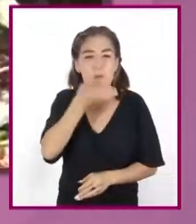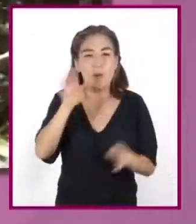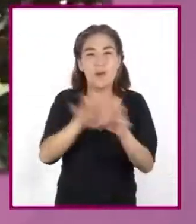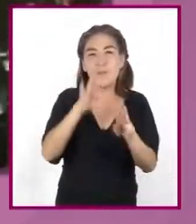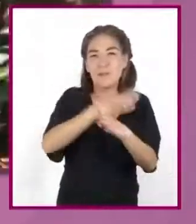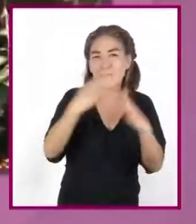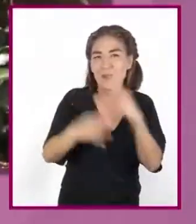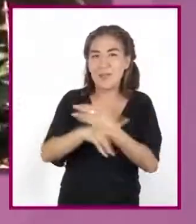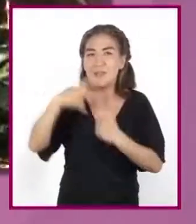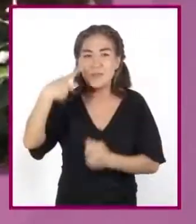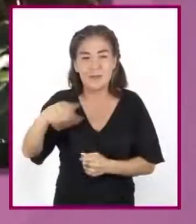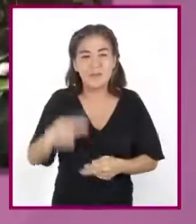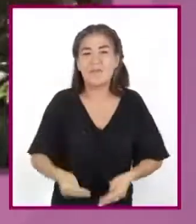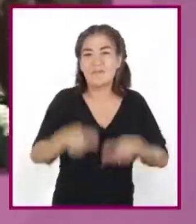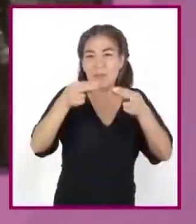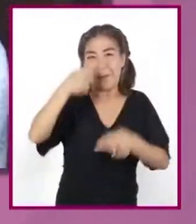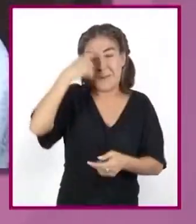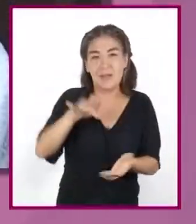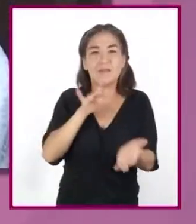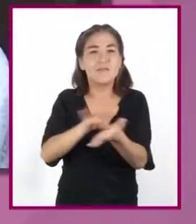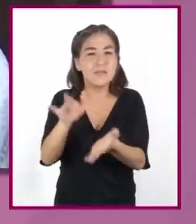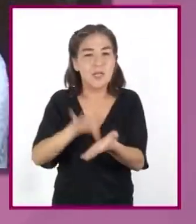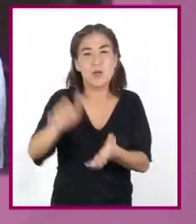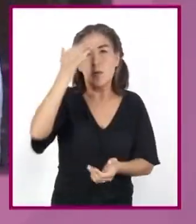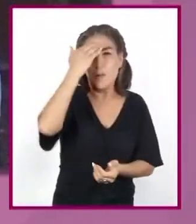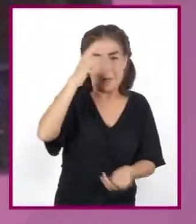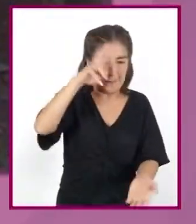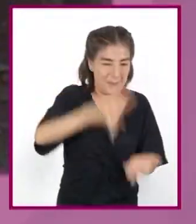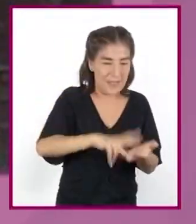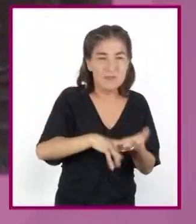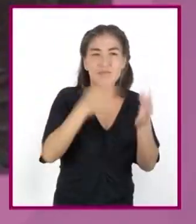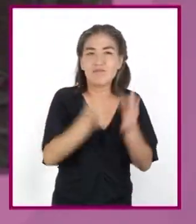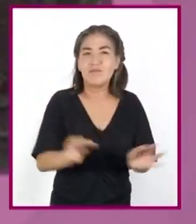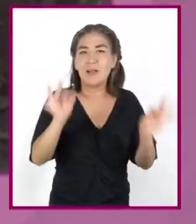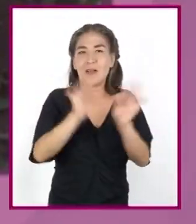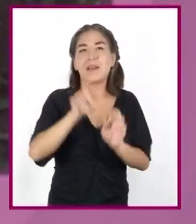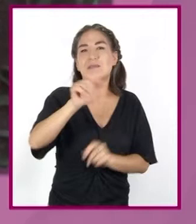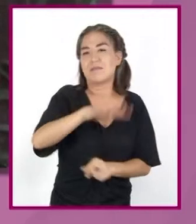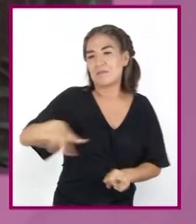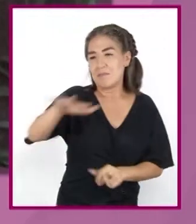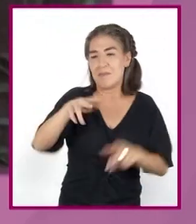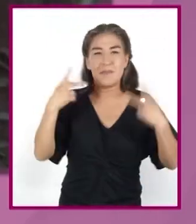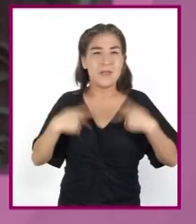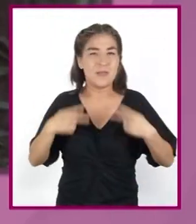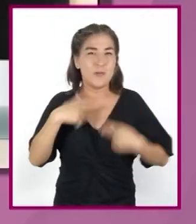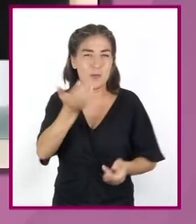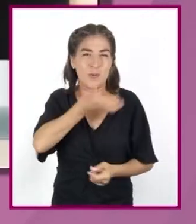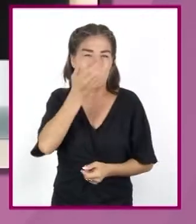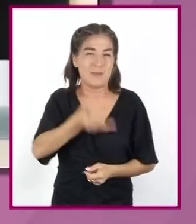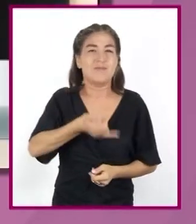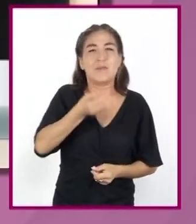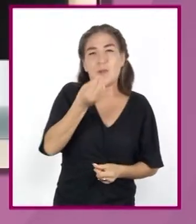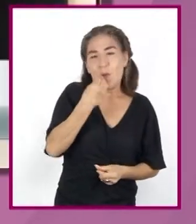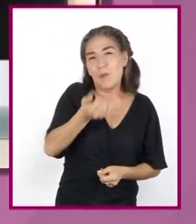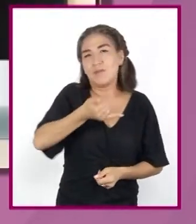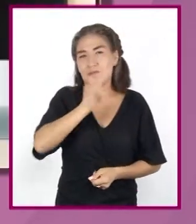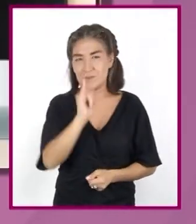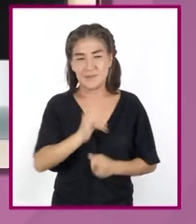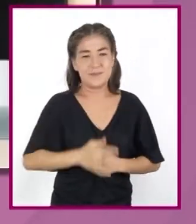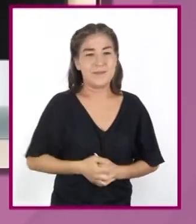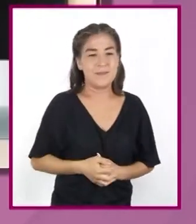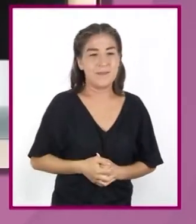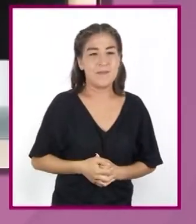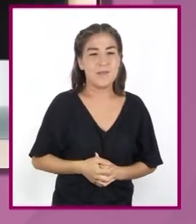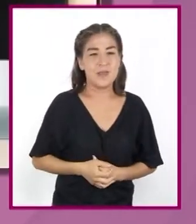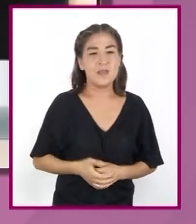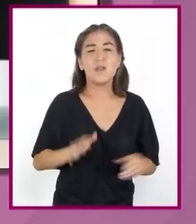y sus productos contribuye a su conocimiento y valoración por parte de los consumidores. Yo creo que uno de los temas que hay ahí es